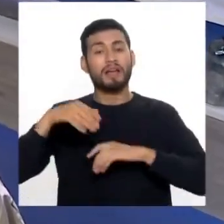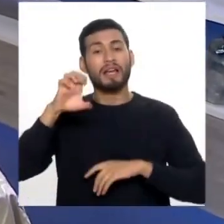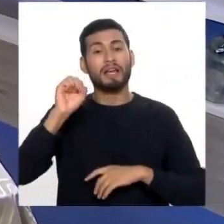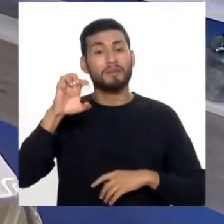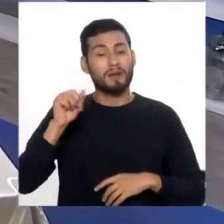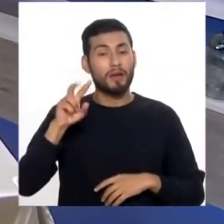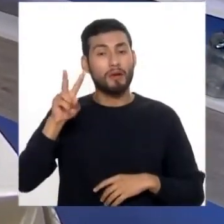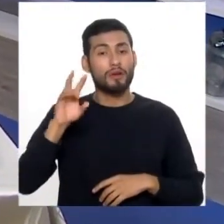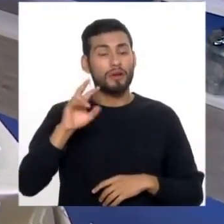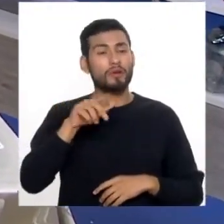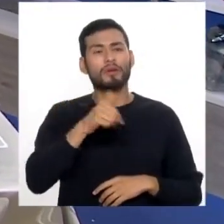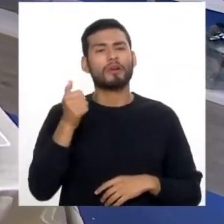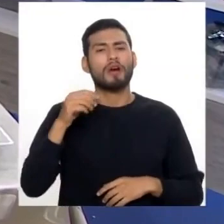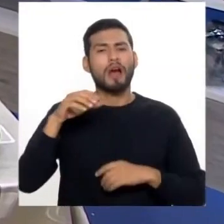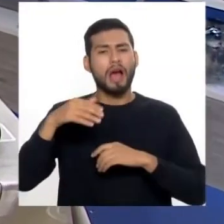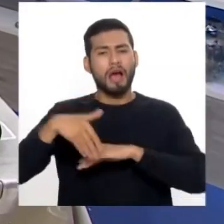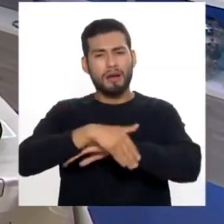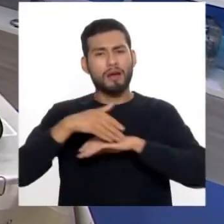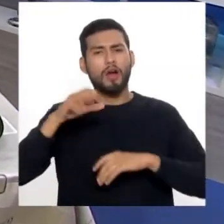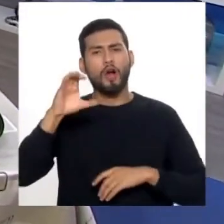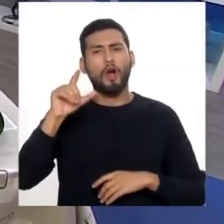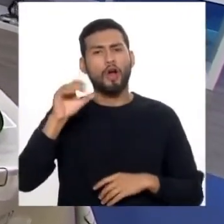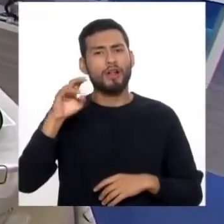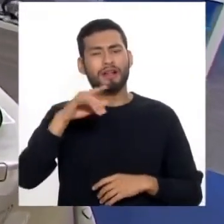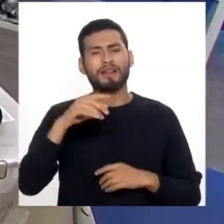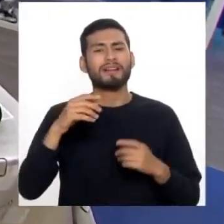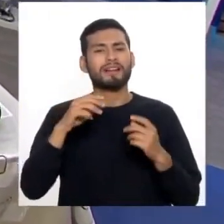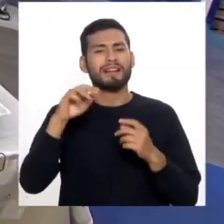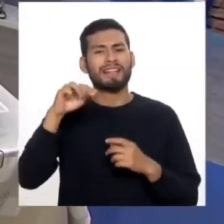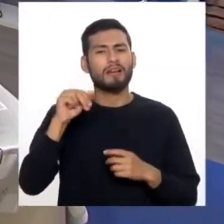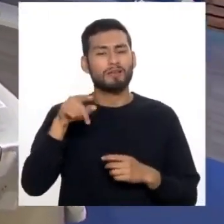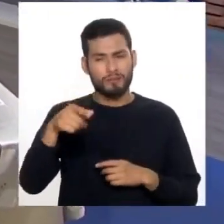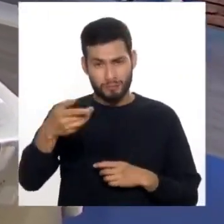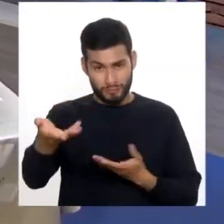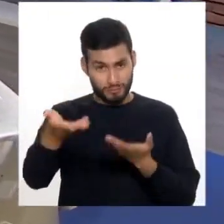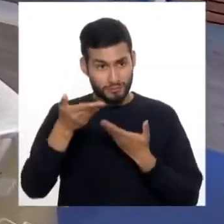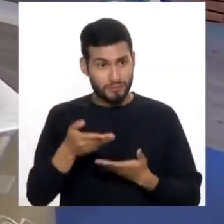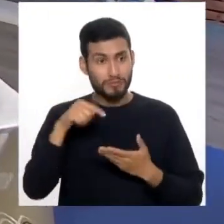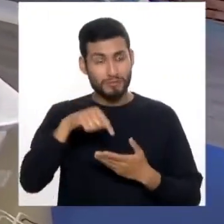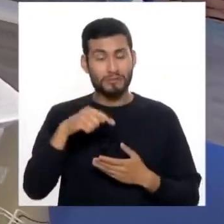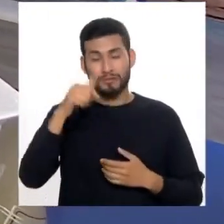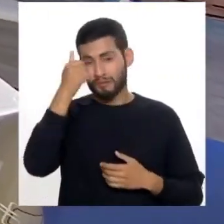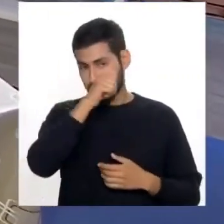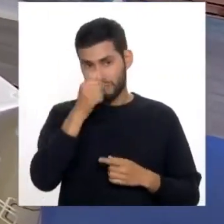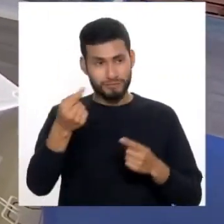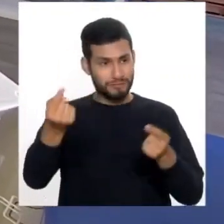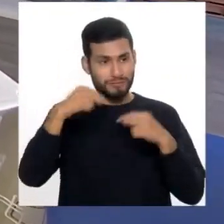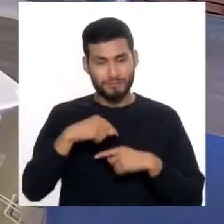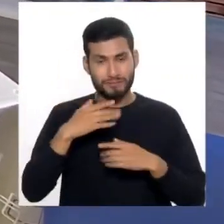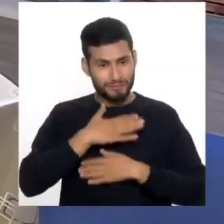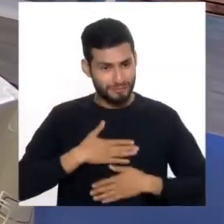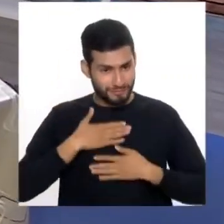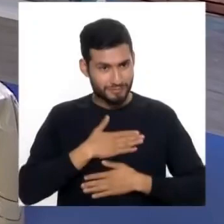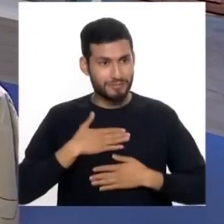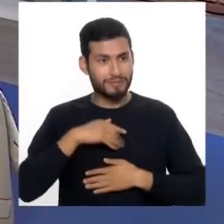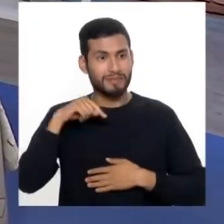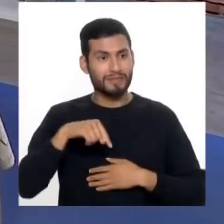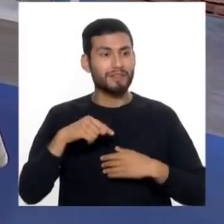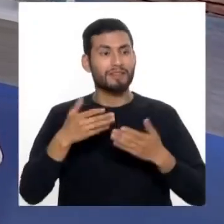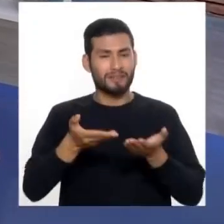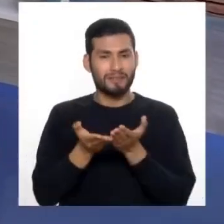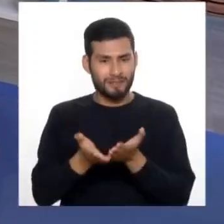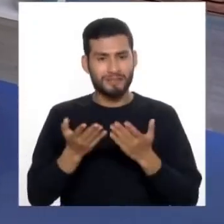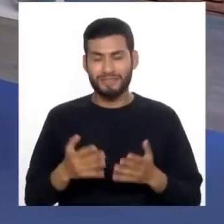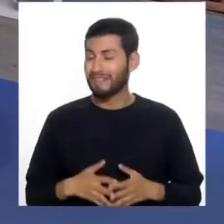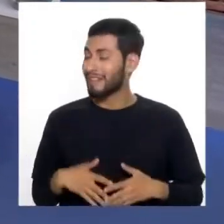y en la Avenida Colonial con Naciones Unidas. Los esperamos este domingo. Pase a disfrutar nuestros platos